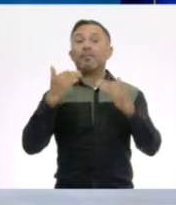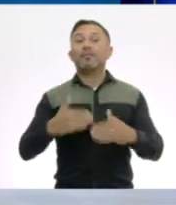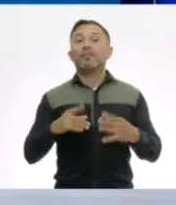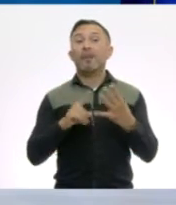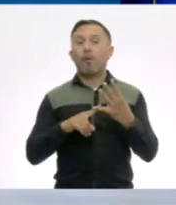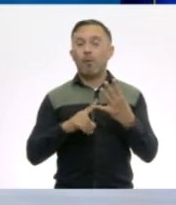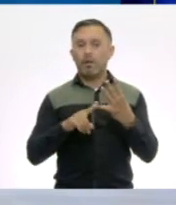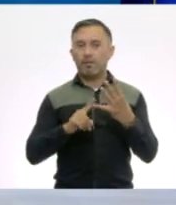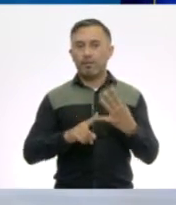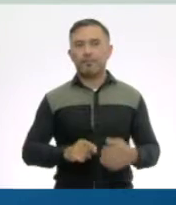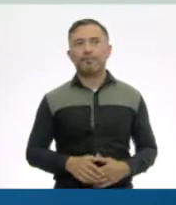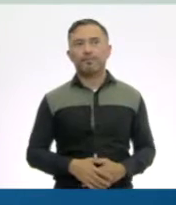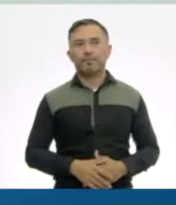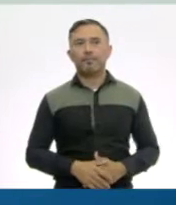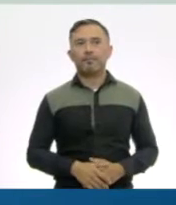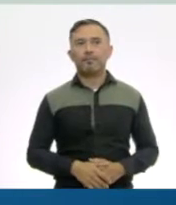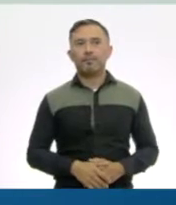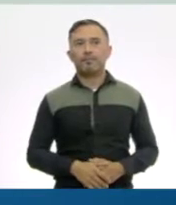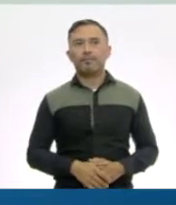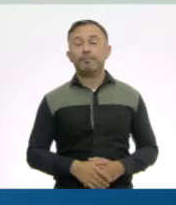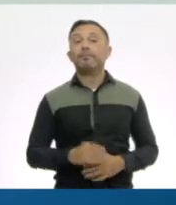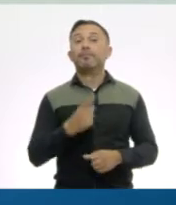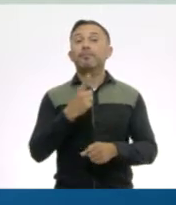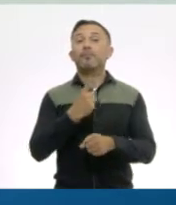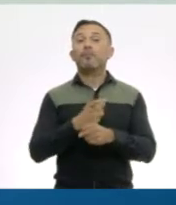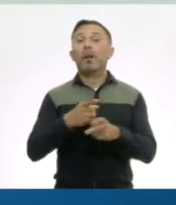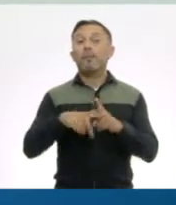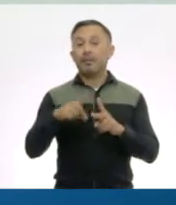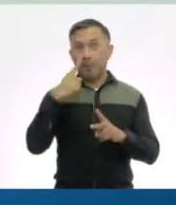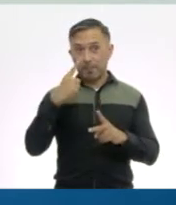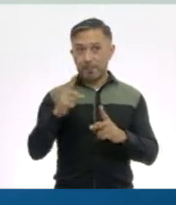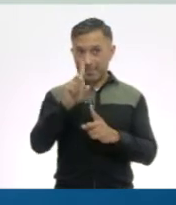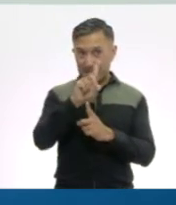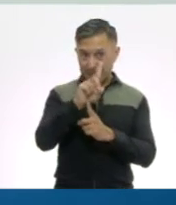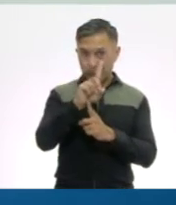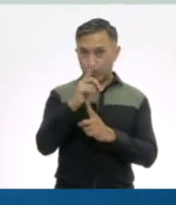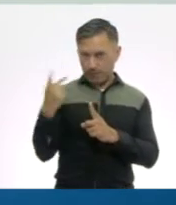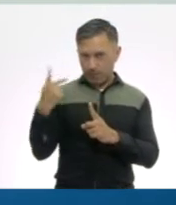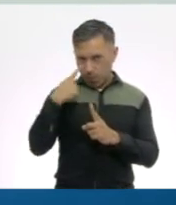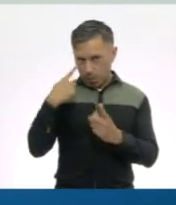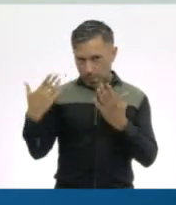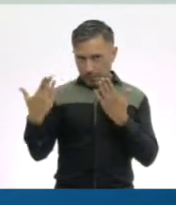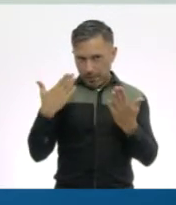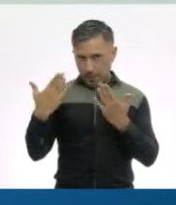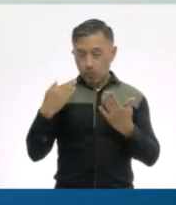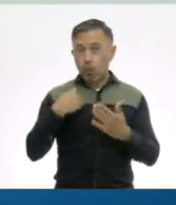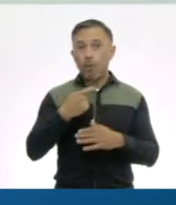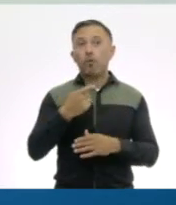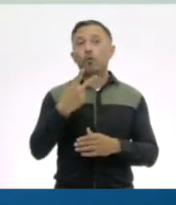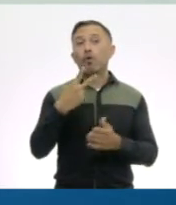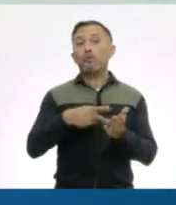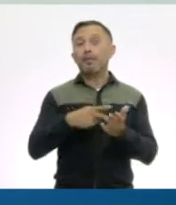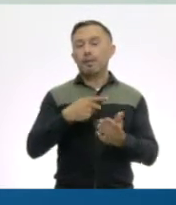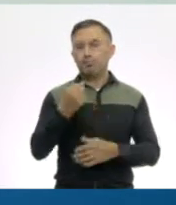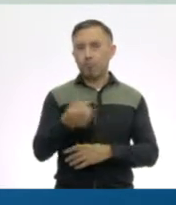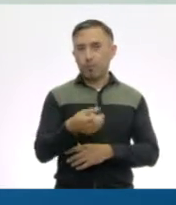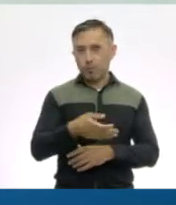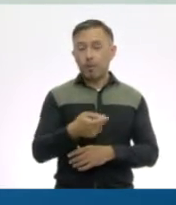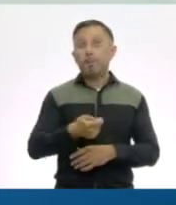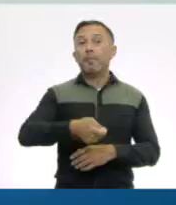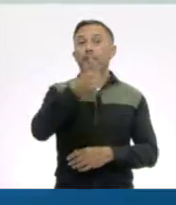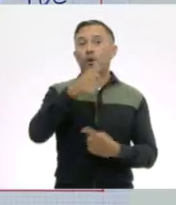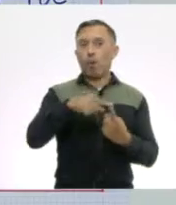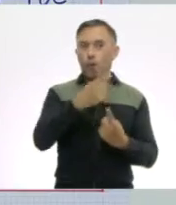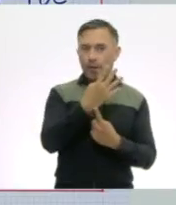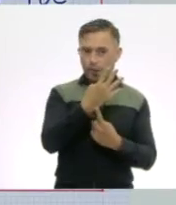Muy bien. Empecemos comparando los décimos. Yo tiré 2 veces el dado. Primero me salió 4 y luego